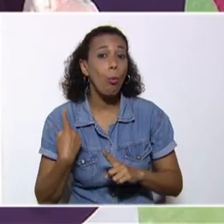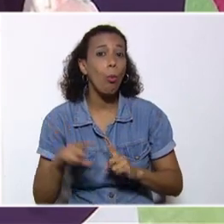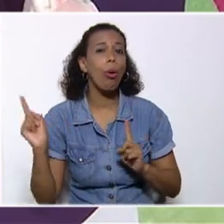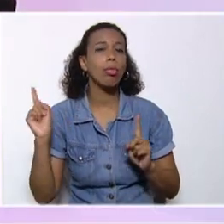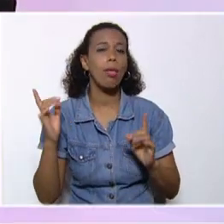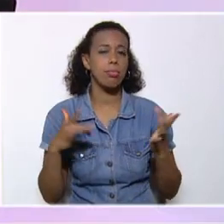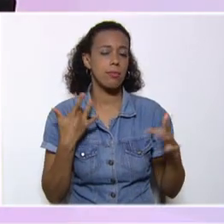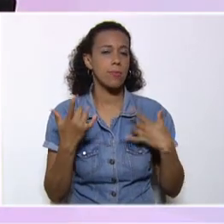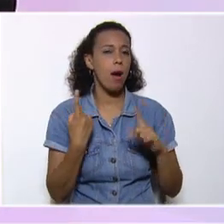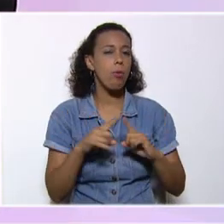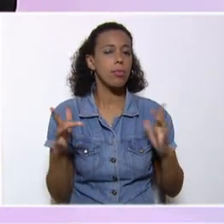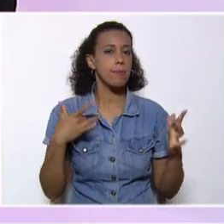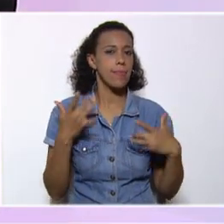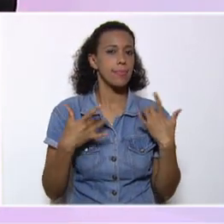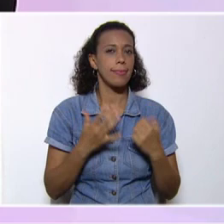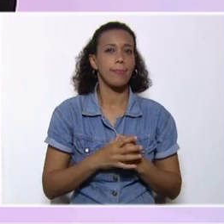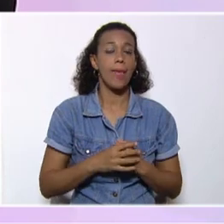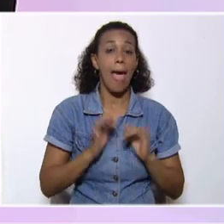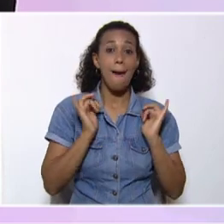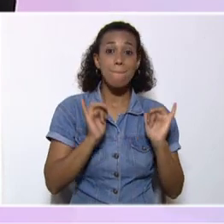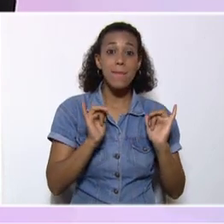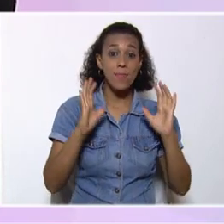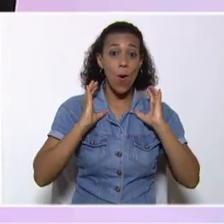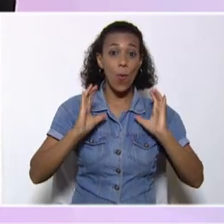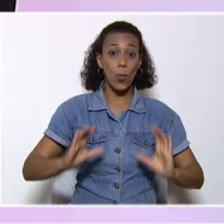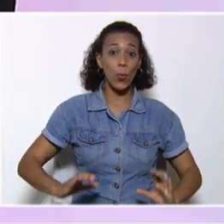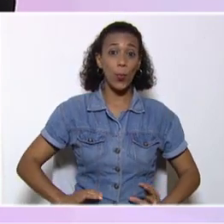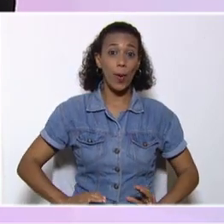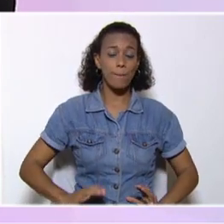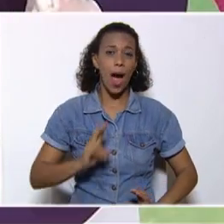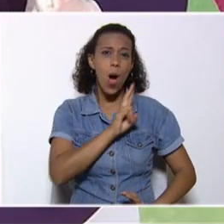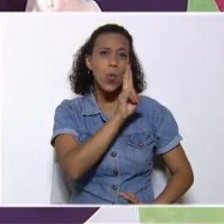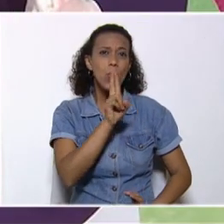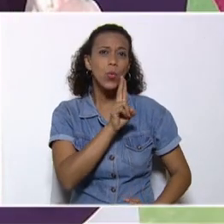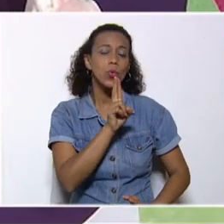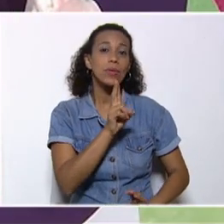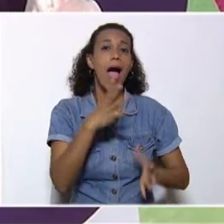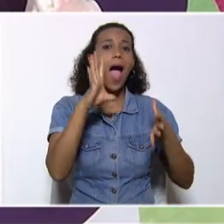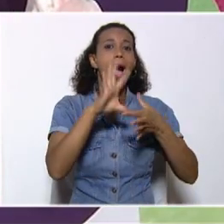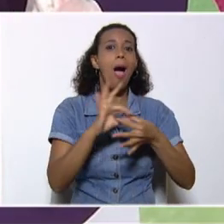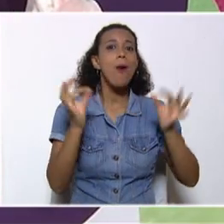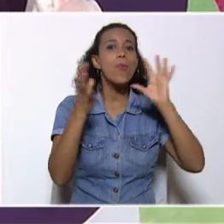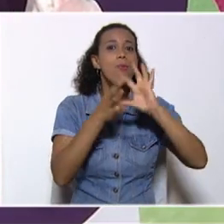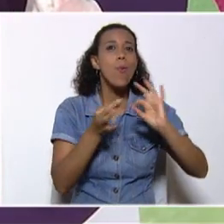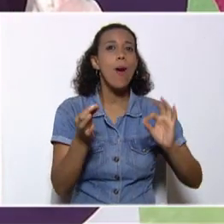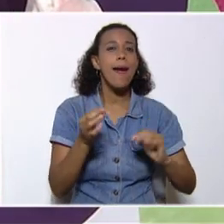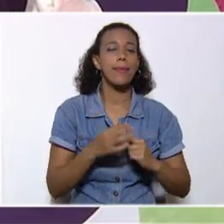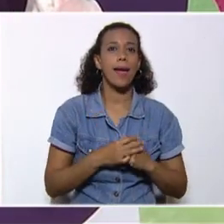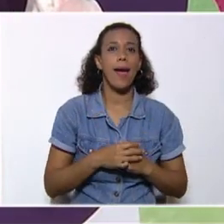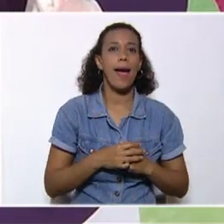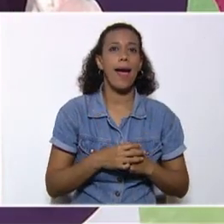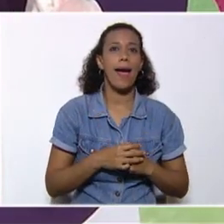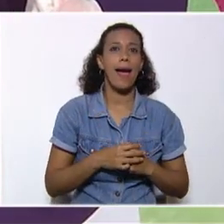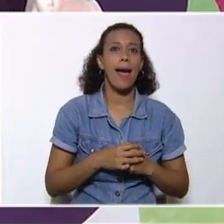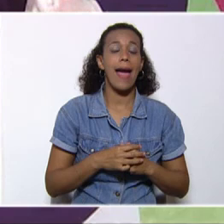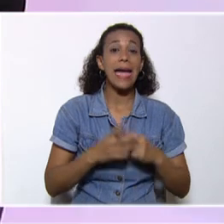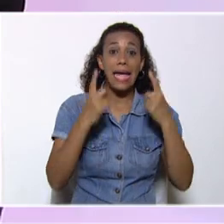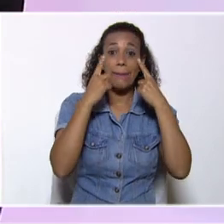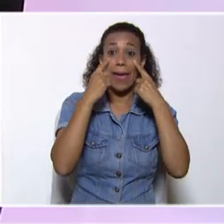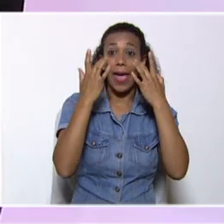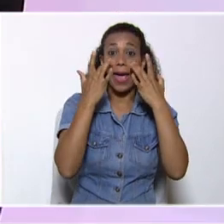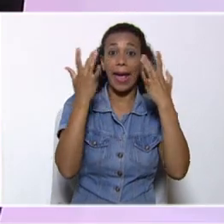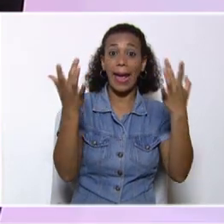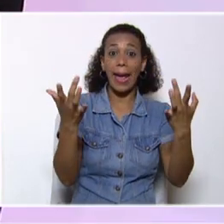nivel de preescolar? Bueno, estas mismas partes del cuerpo las podemos utilizar para narrar cuentos. Por ejemplo, ¿qué vemos con nuestros